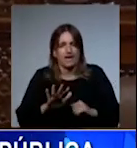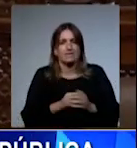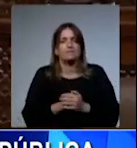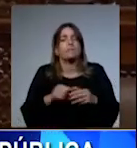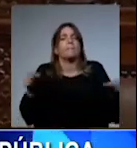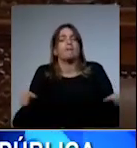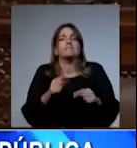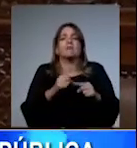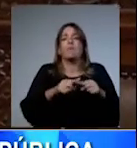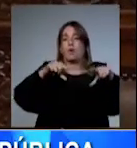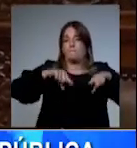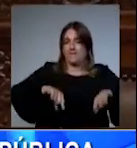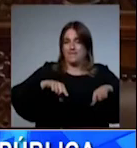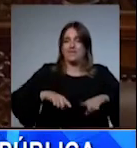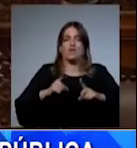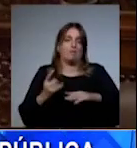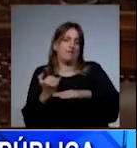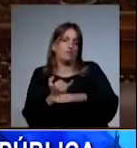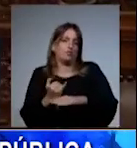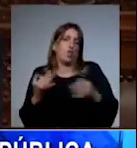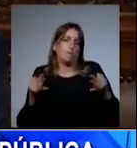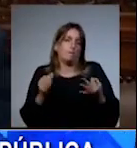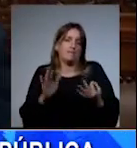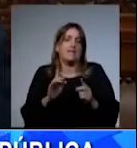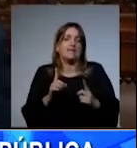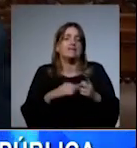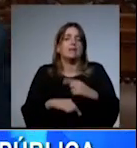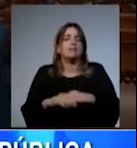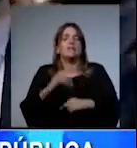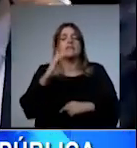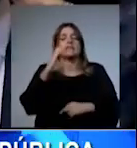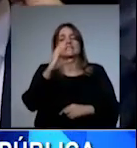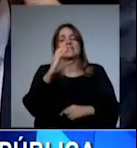tanto a través de los ministerios y los organismos correspondientes como de la CND.